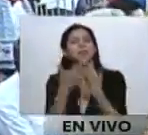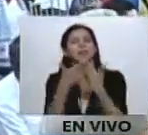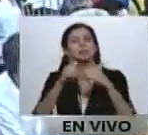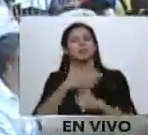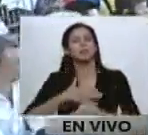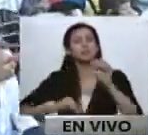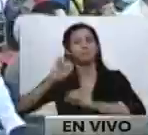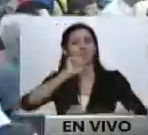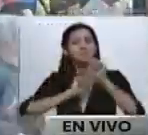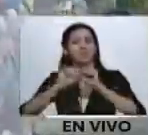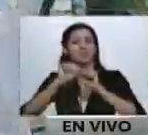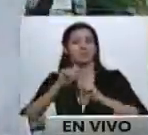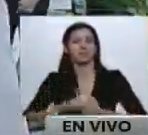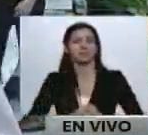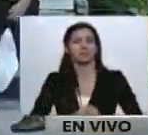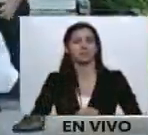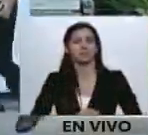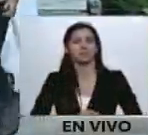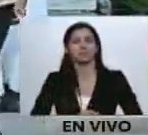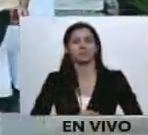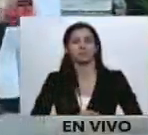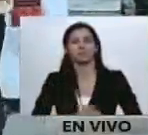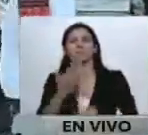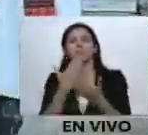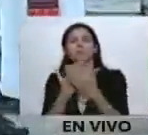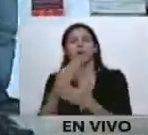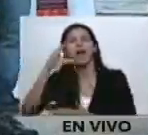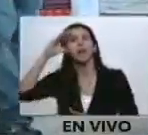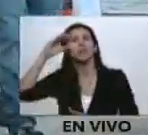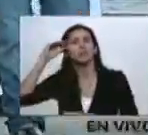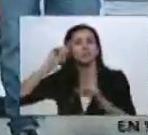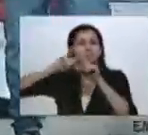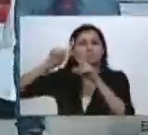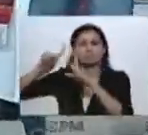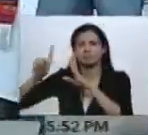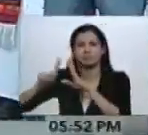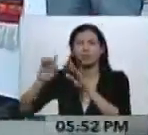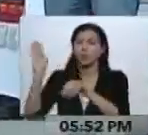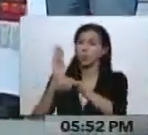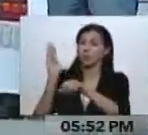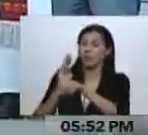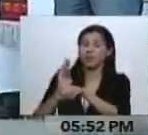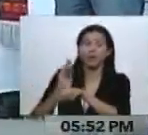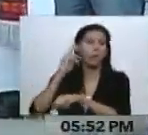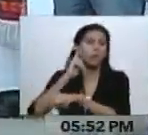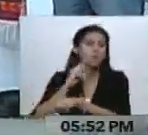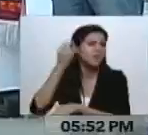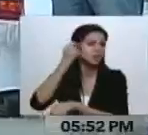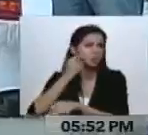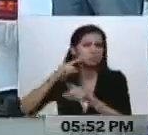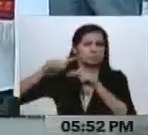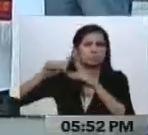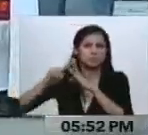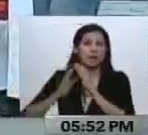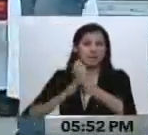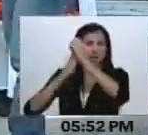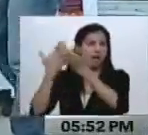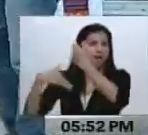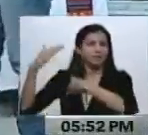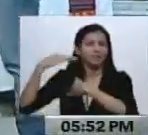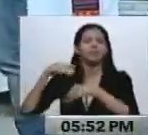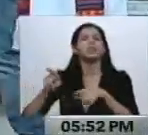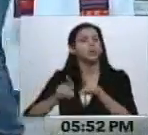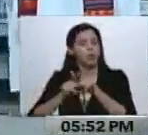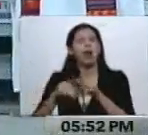defenderla. Pedimos a las divinidades que cuidaron a nuestros libertadores y libertadores, nos acompañen siempre